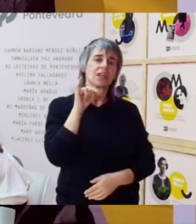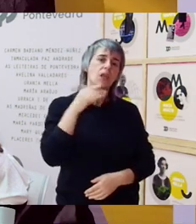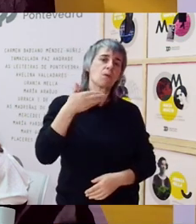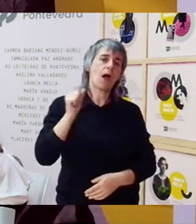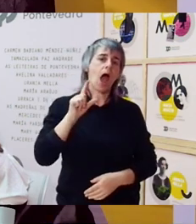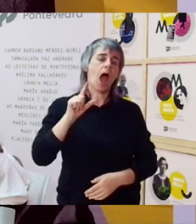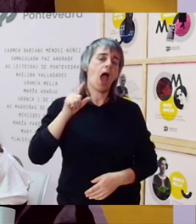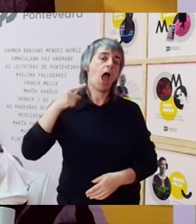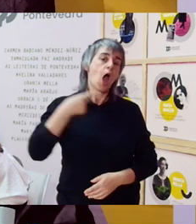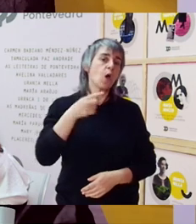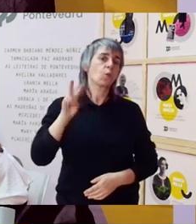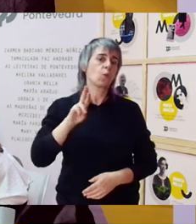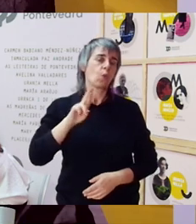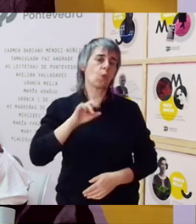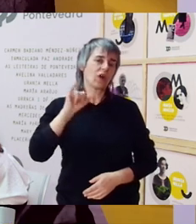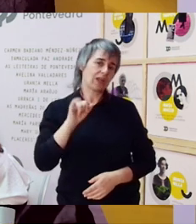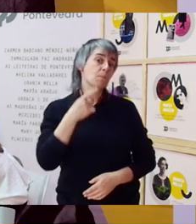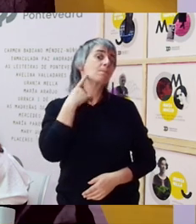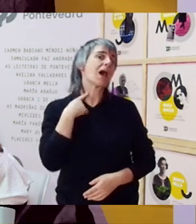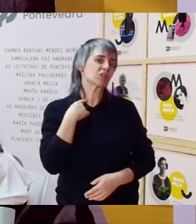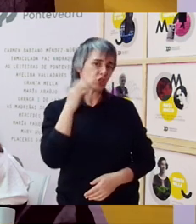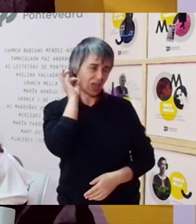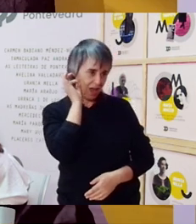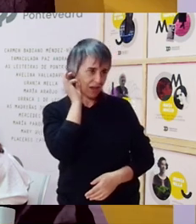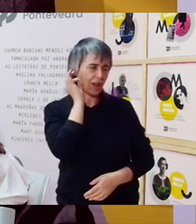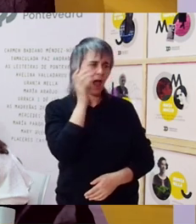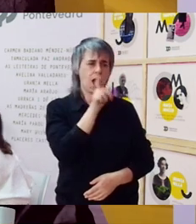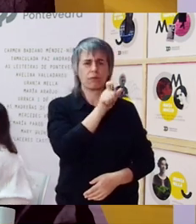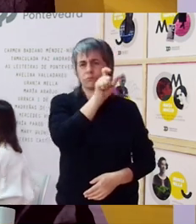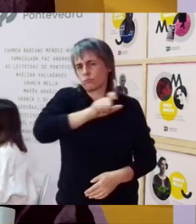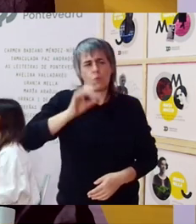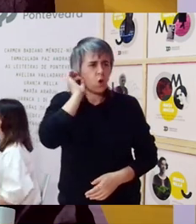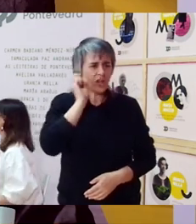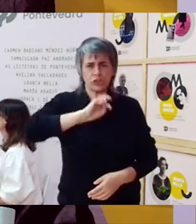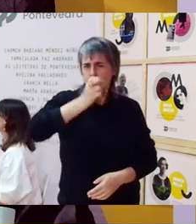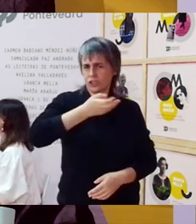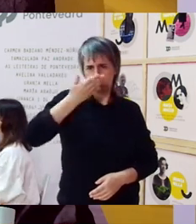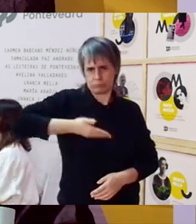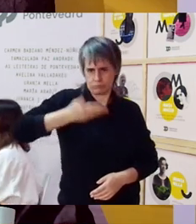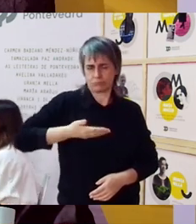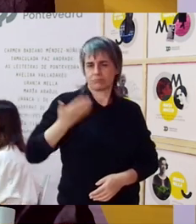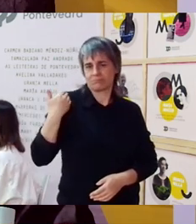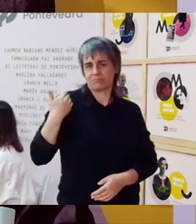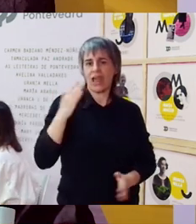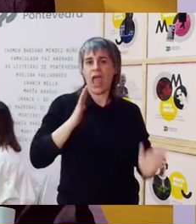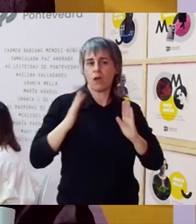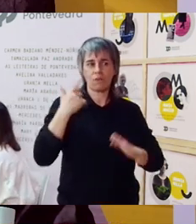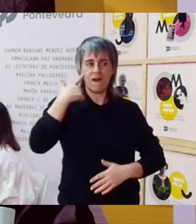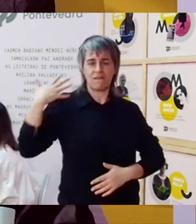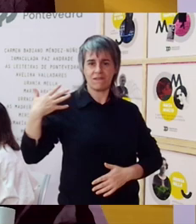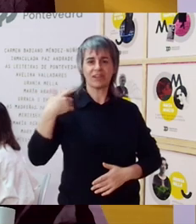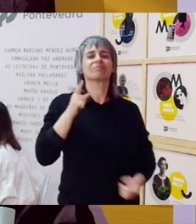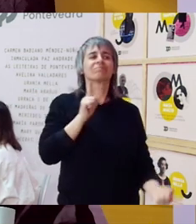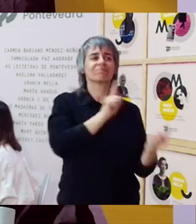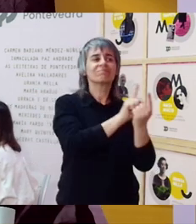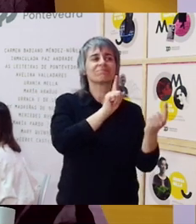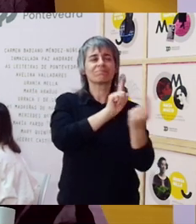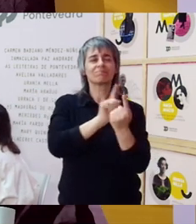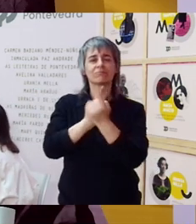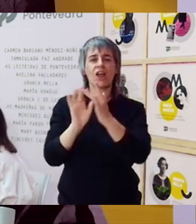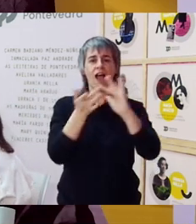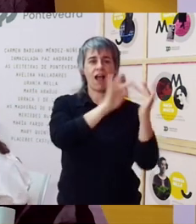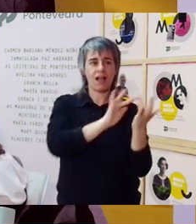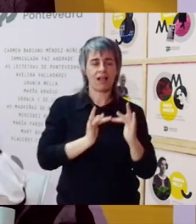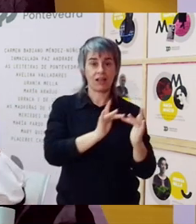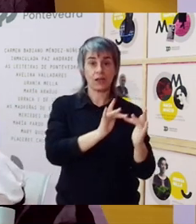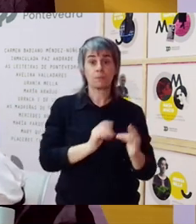e con outras mulleres moi relevantes da época. E, bueno, antes diso